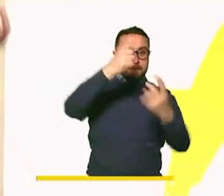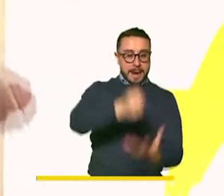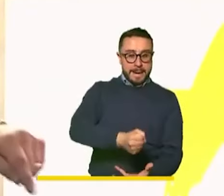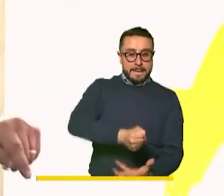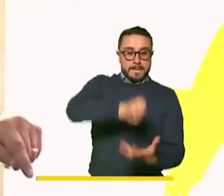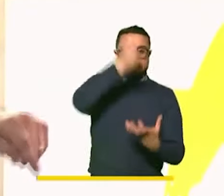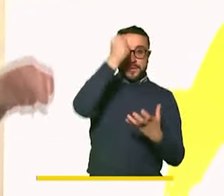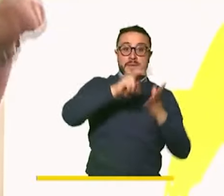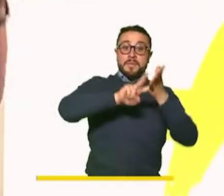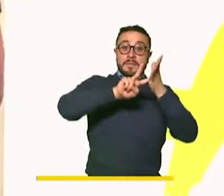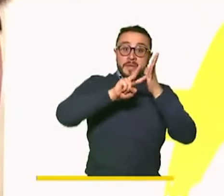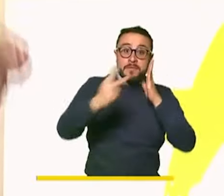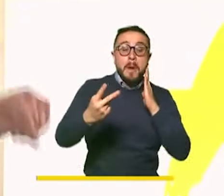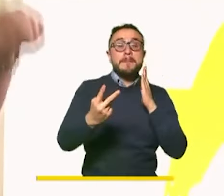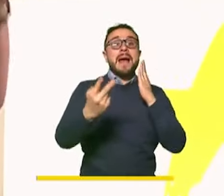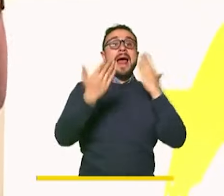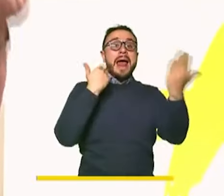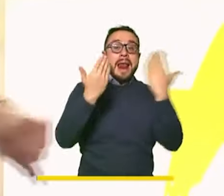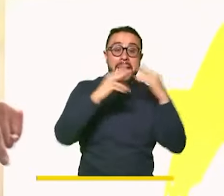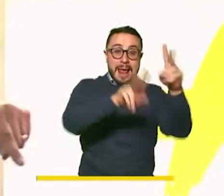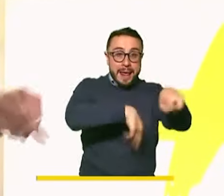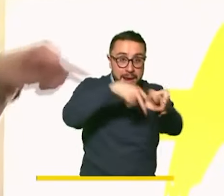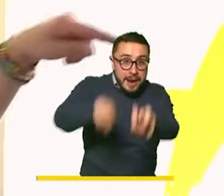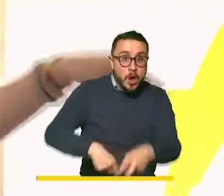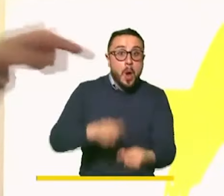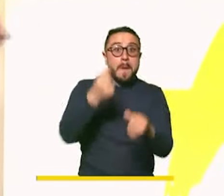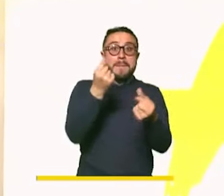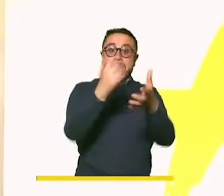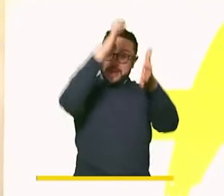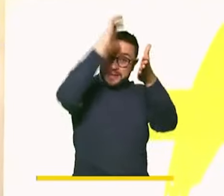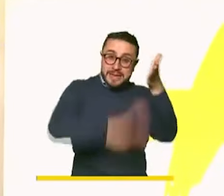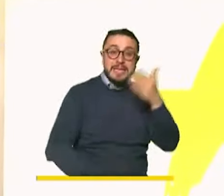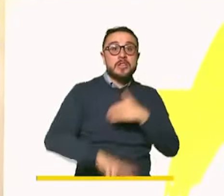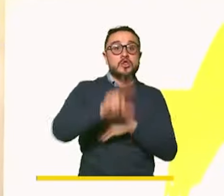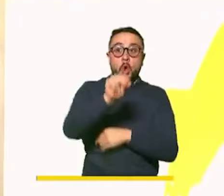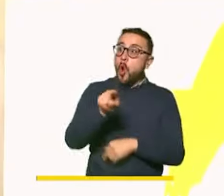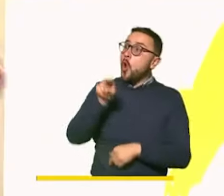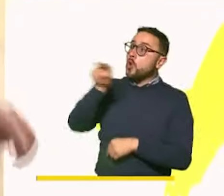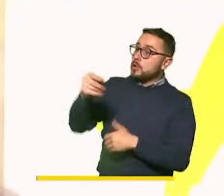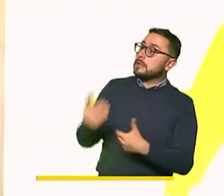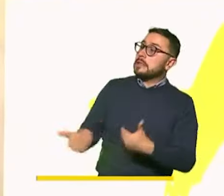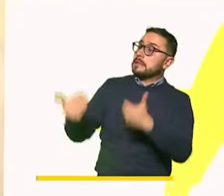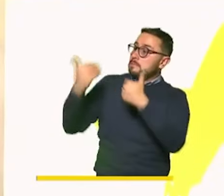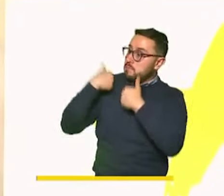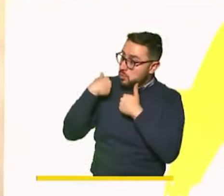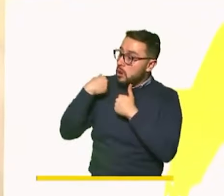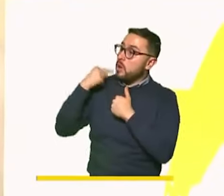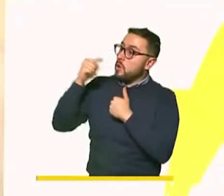la reforma agraria no se recorta y usted tiene la obligación moral